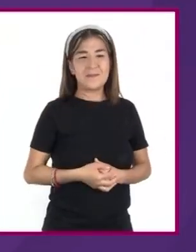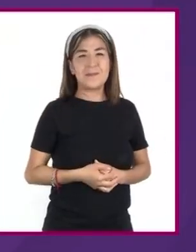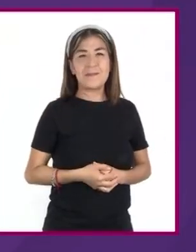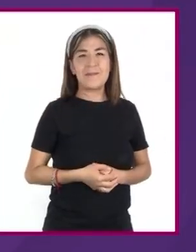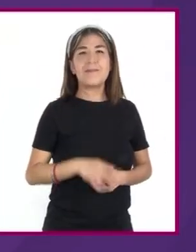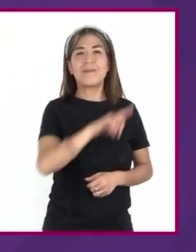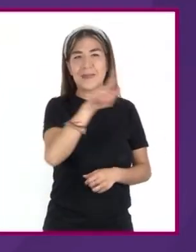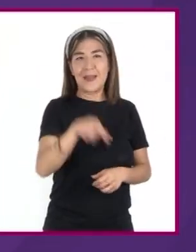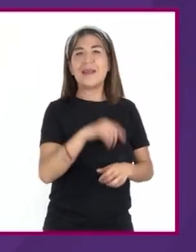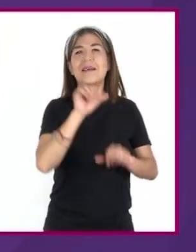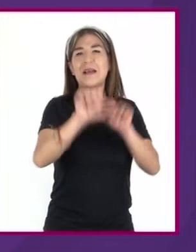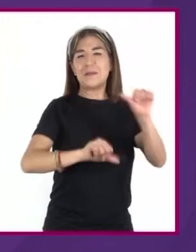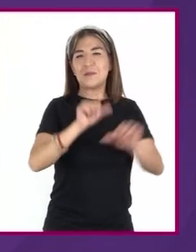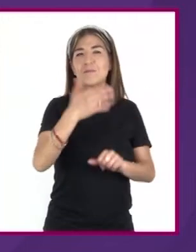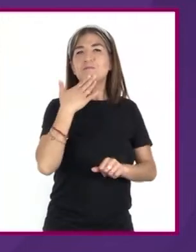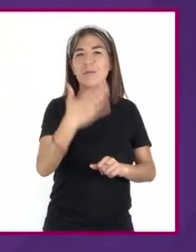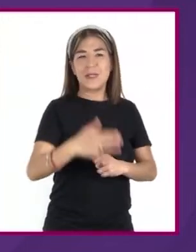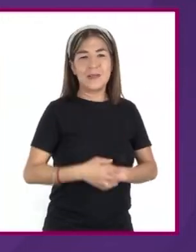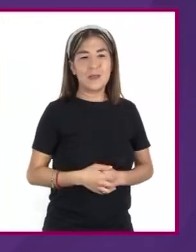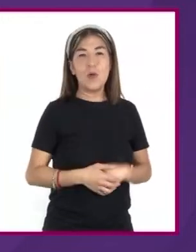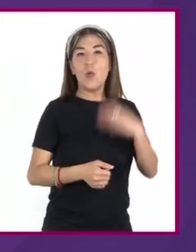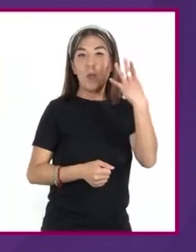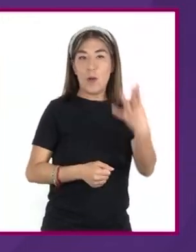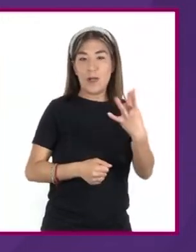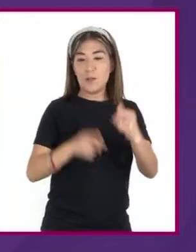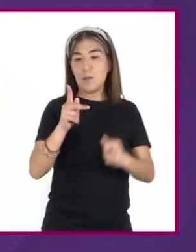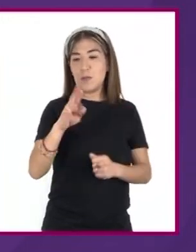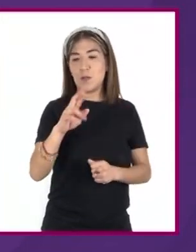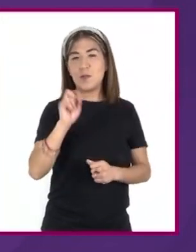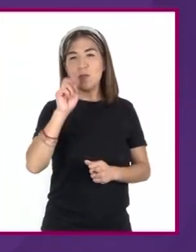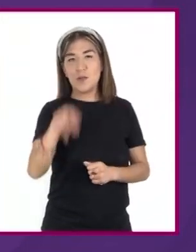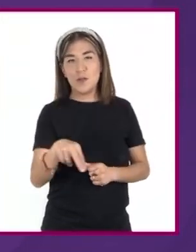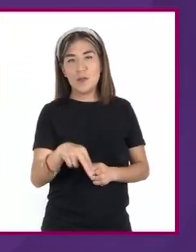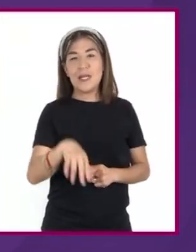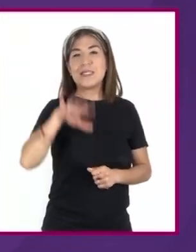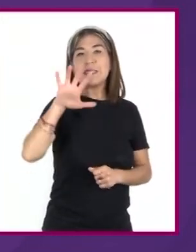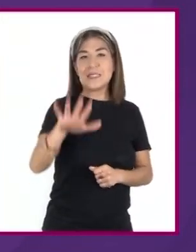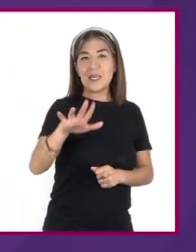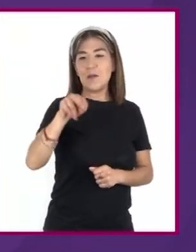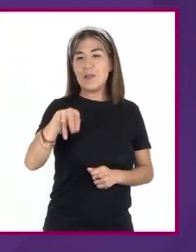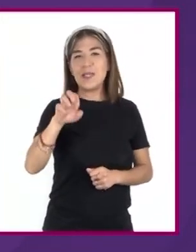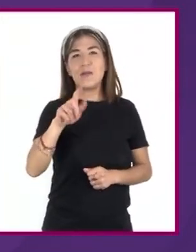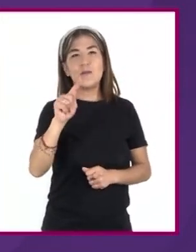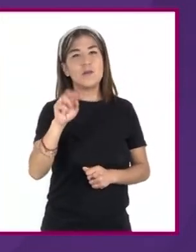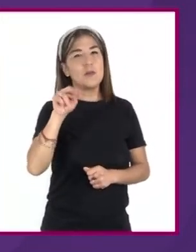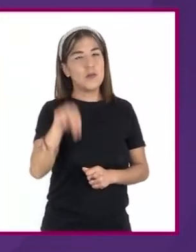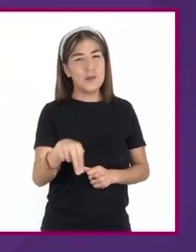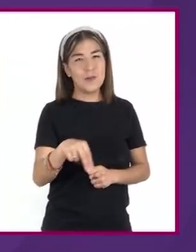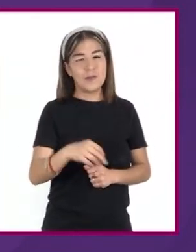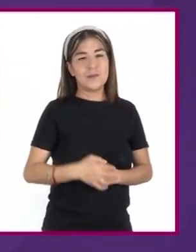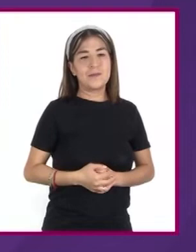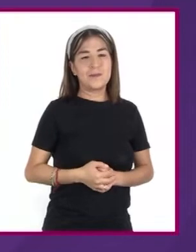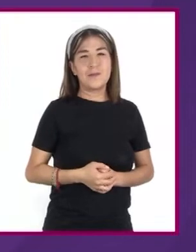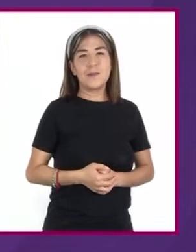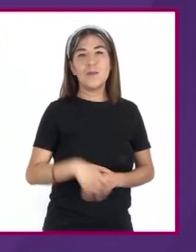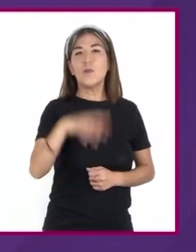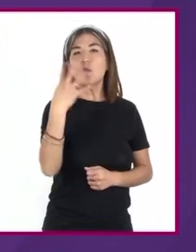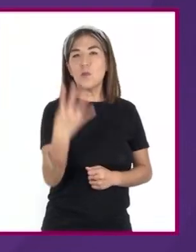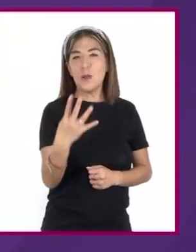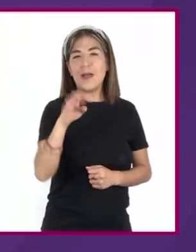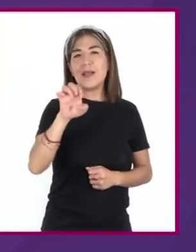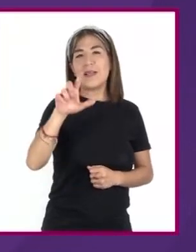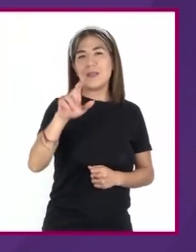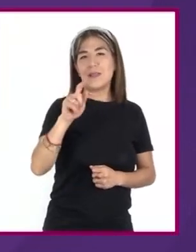Ya queda nuestro átomo estable. Entonces vean, tiene 4 protones, 5 neutrones y